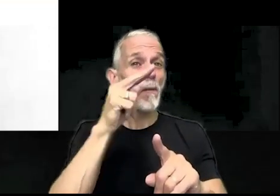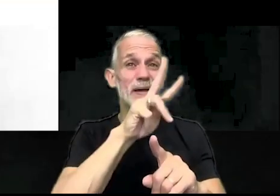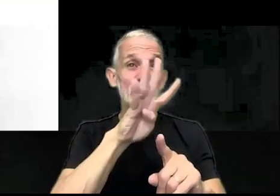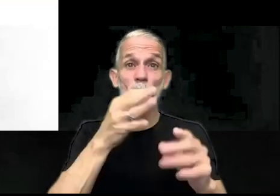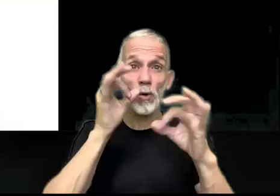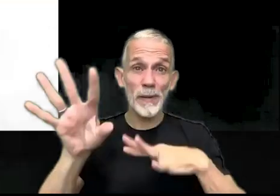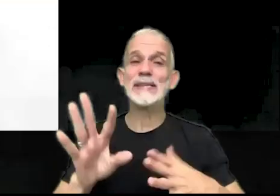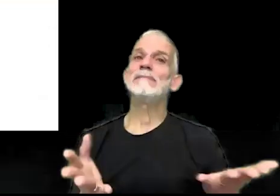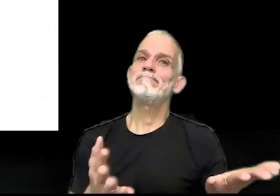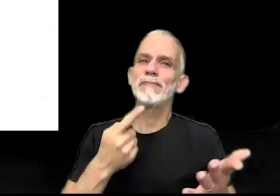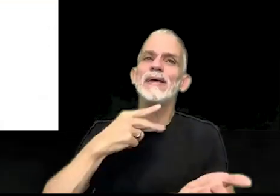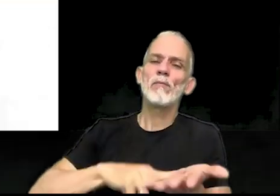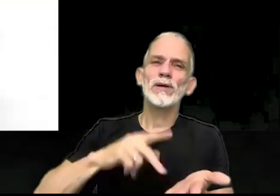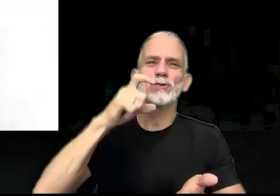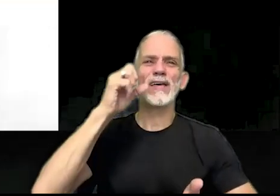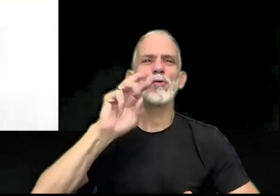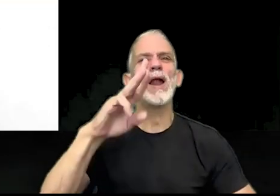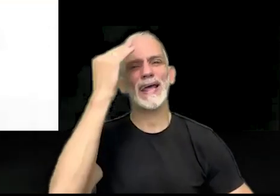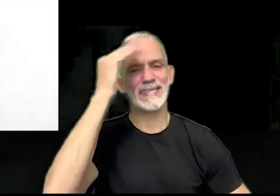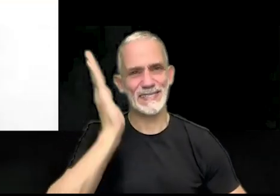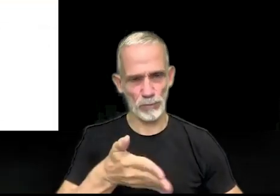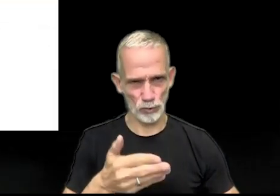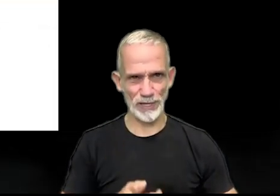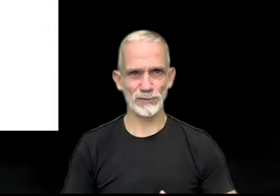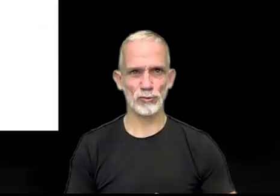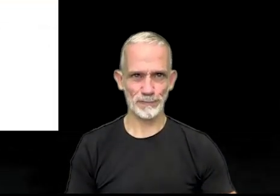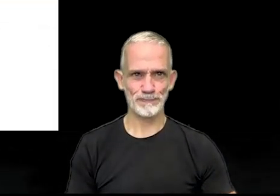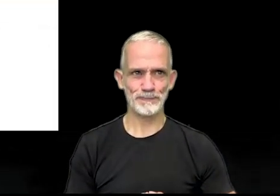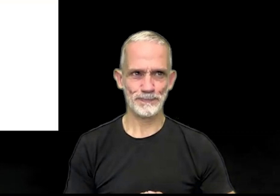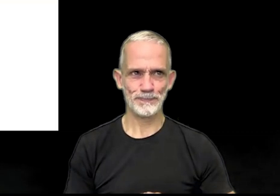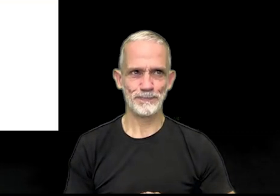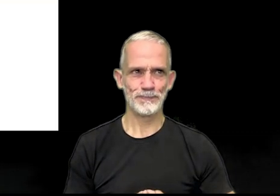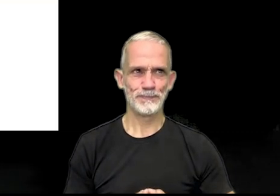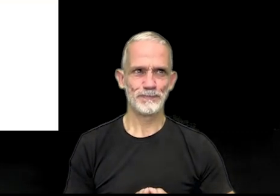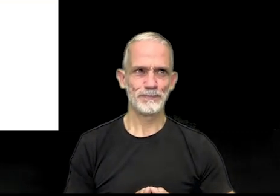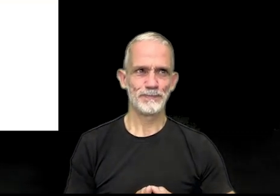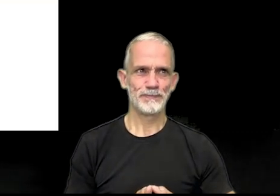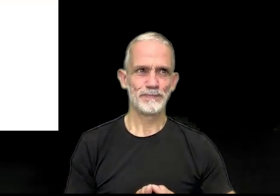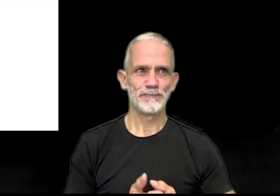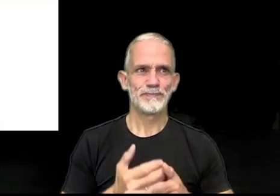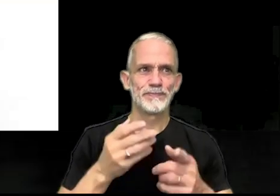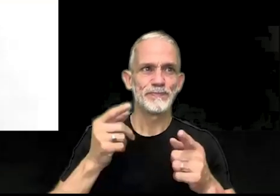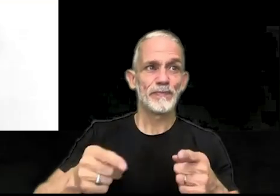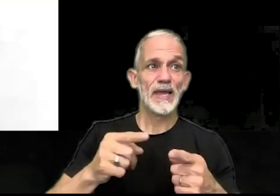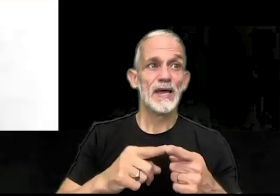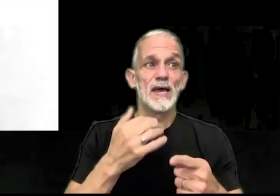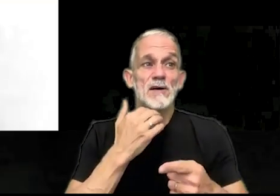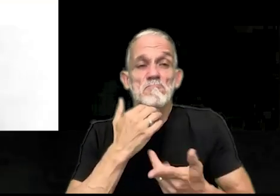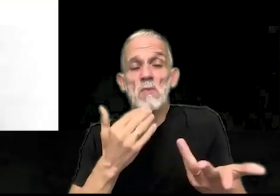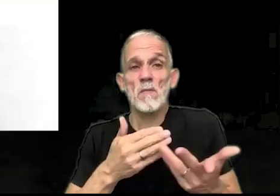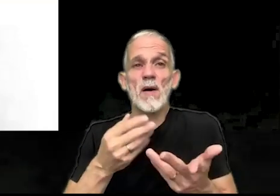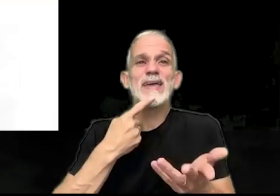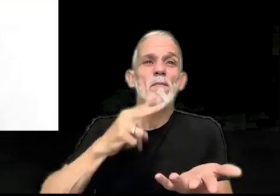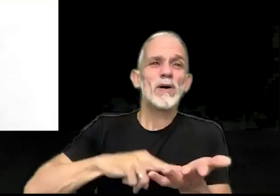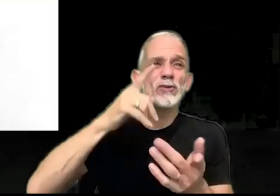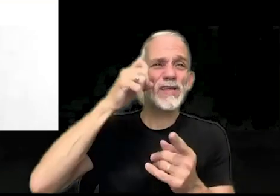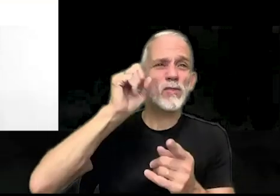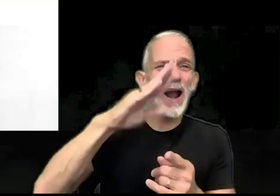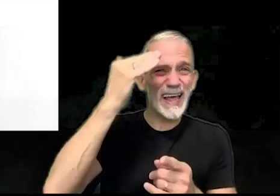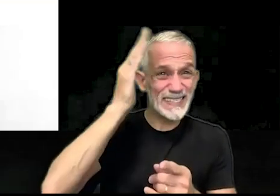pagar impuesto cedular a la tasa del 15%. Pero el impuesto cedular de las transferencias